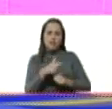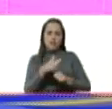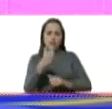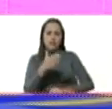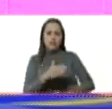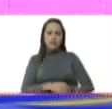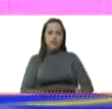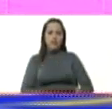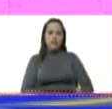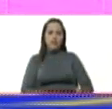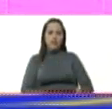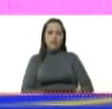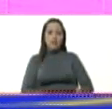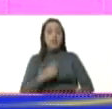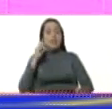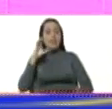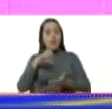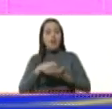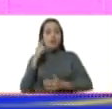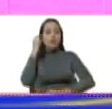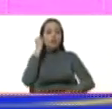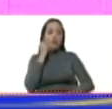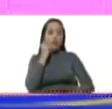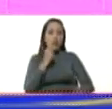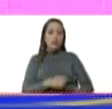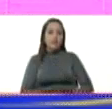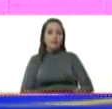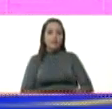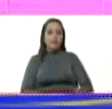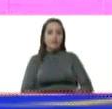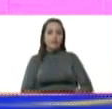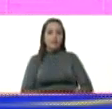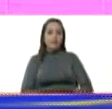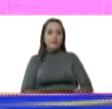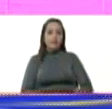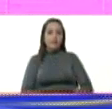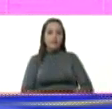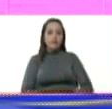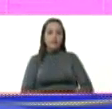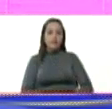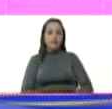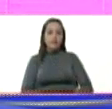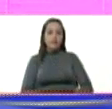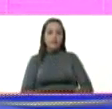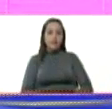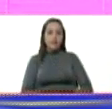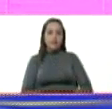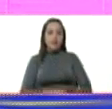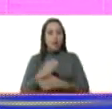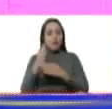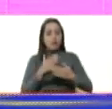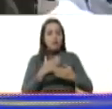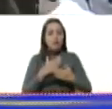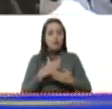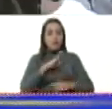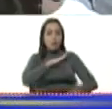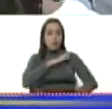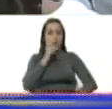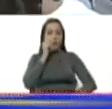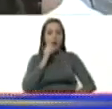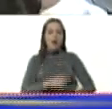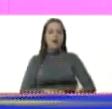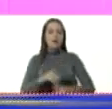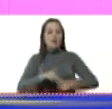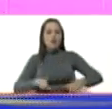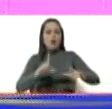Irapa. ¿De dónde? Irapa. Irapa. Ah, Irapa. La gran república de Irapa. Así es. Correcto,